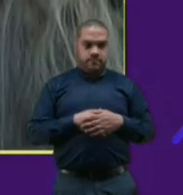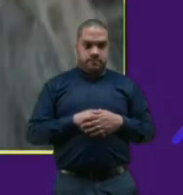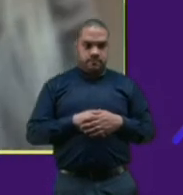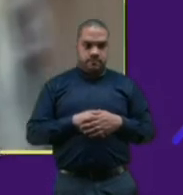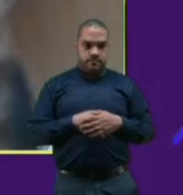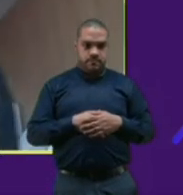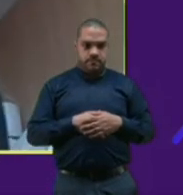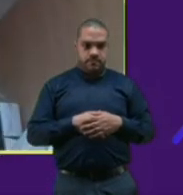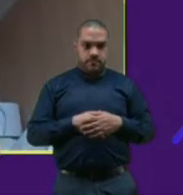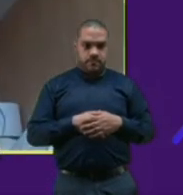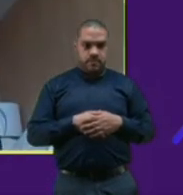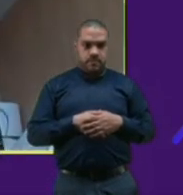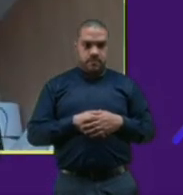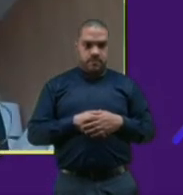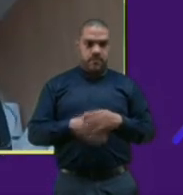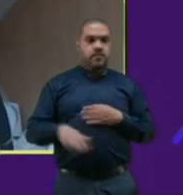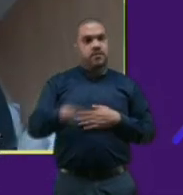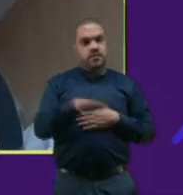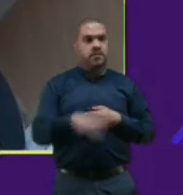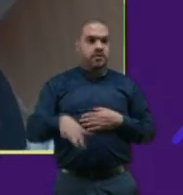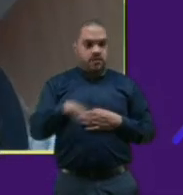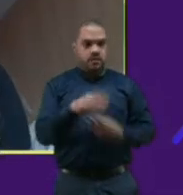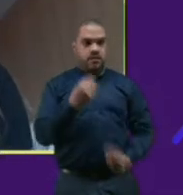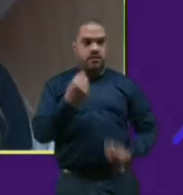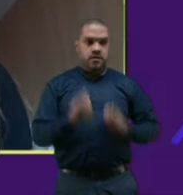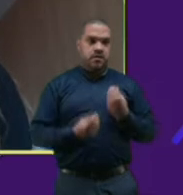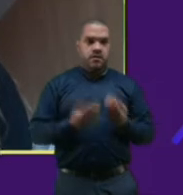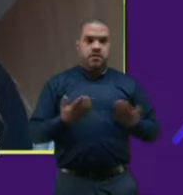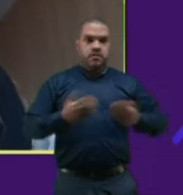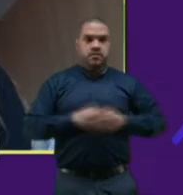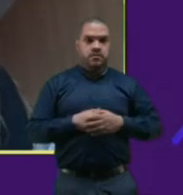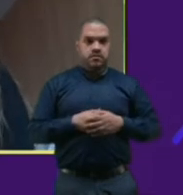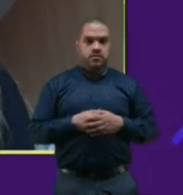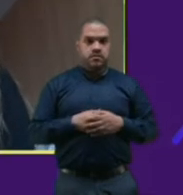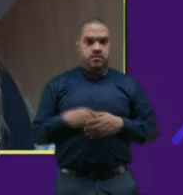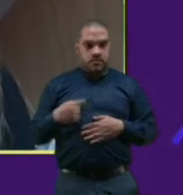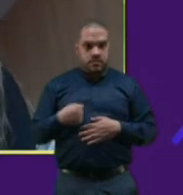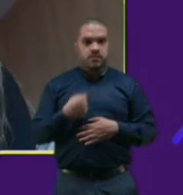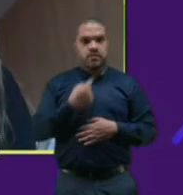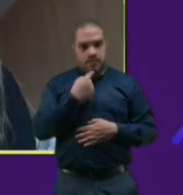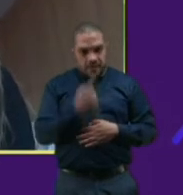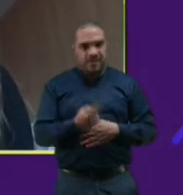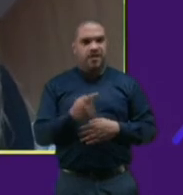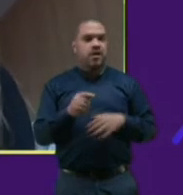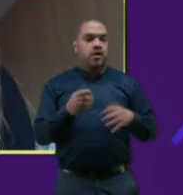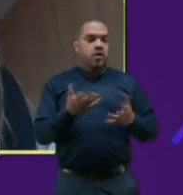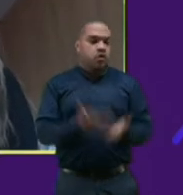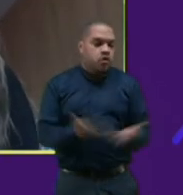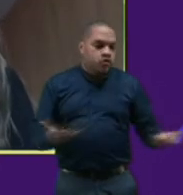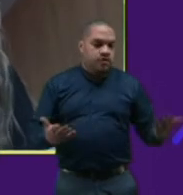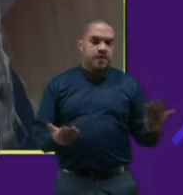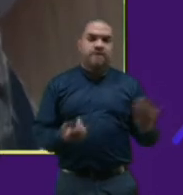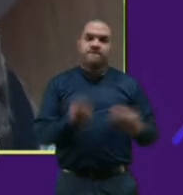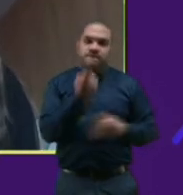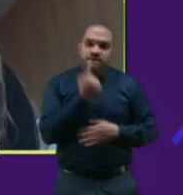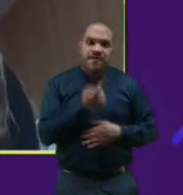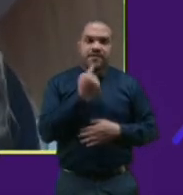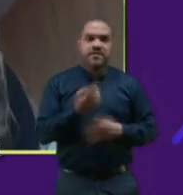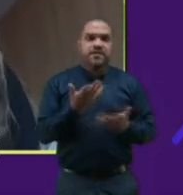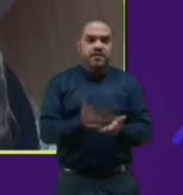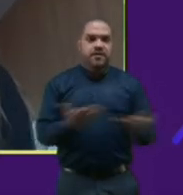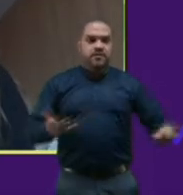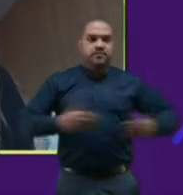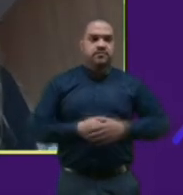No, bueno, si la historia larga y empiezo por decir que hay cosas más fáciles que levantar capital. Es una de las